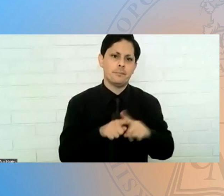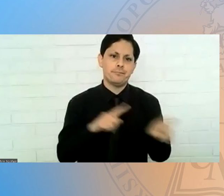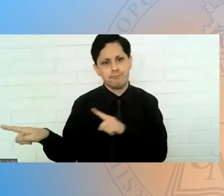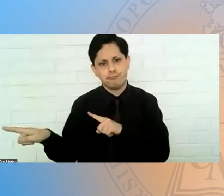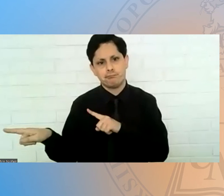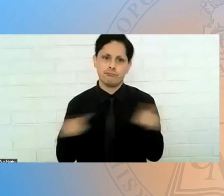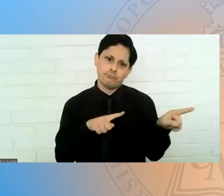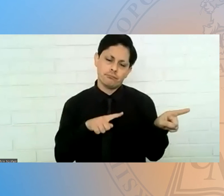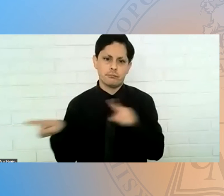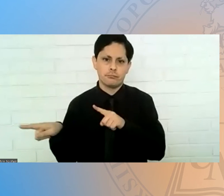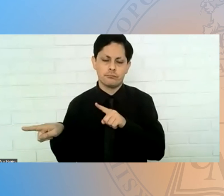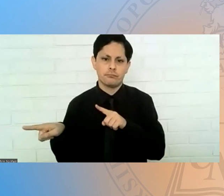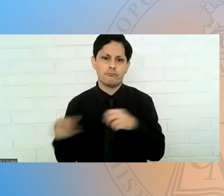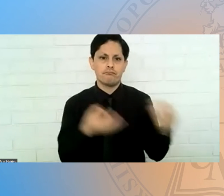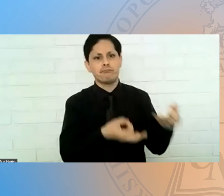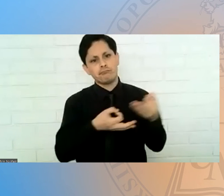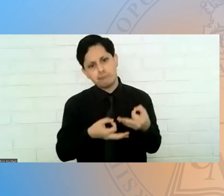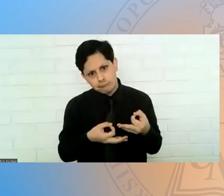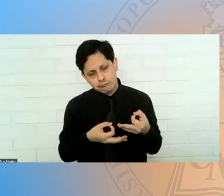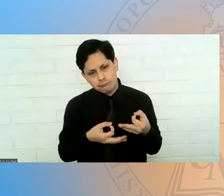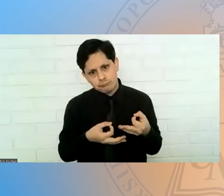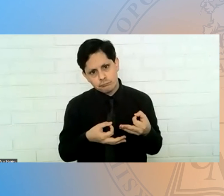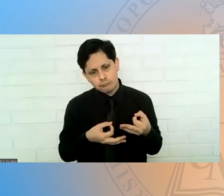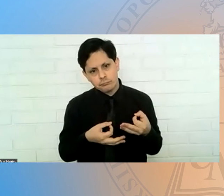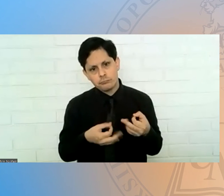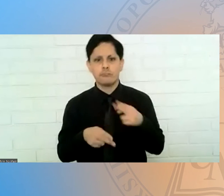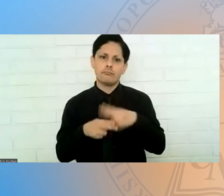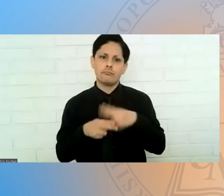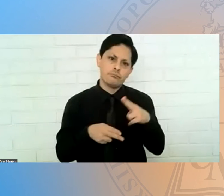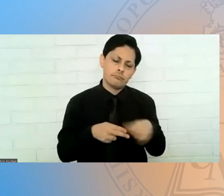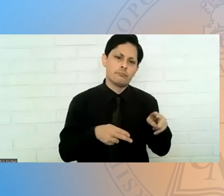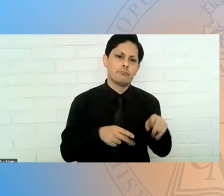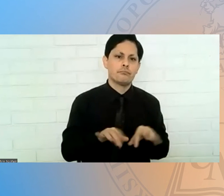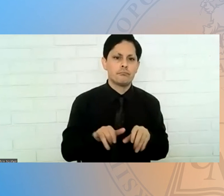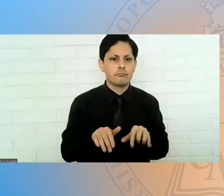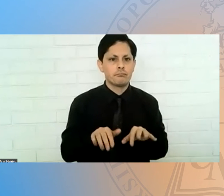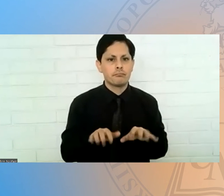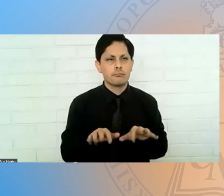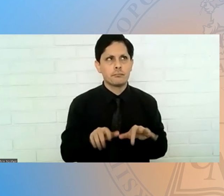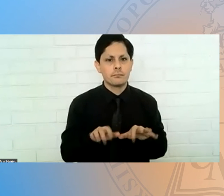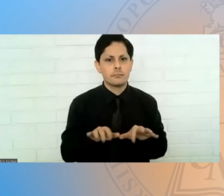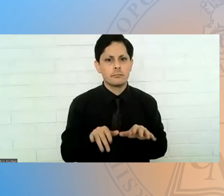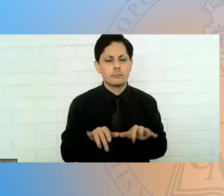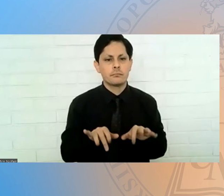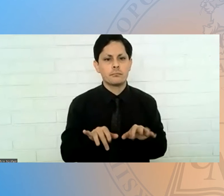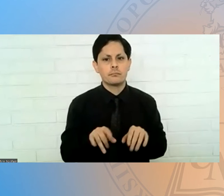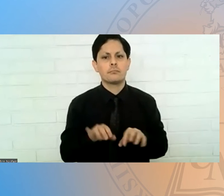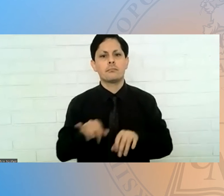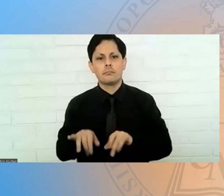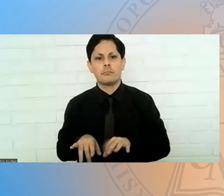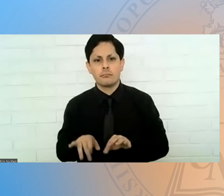esto, ¿ya? Las personas tienen horas, hay que ver, cada cual cautela su pedacito, su